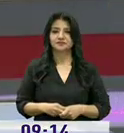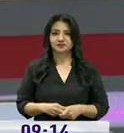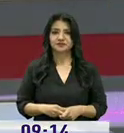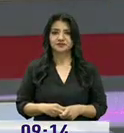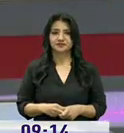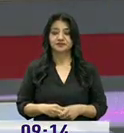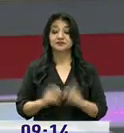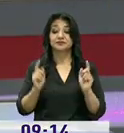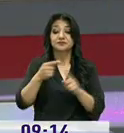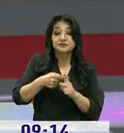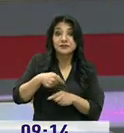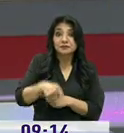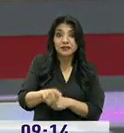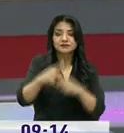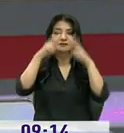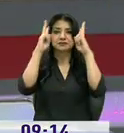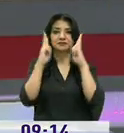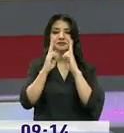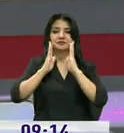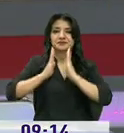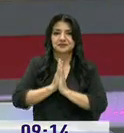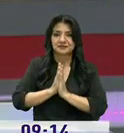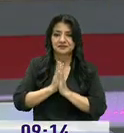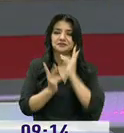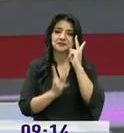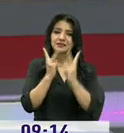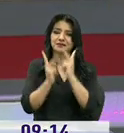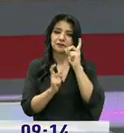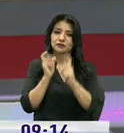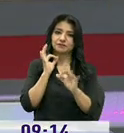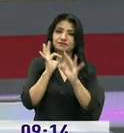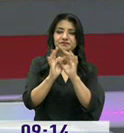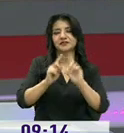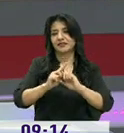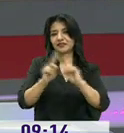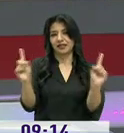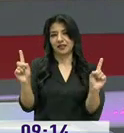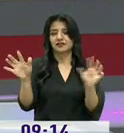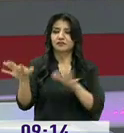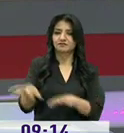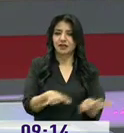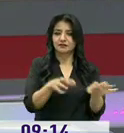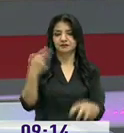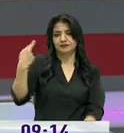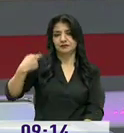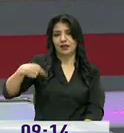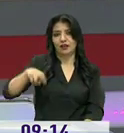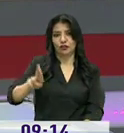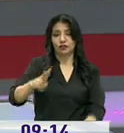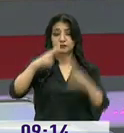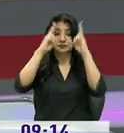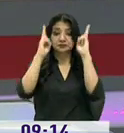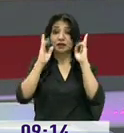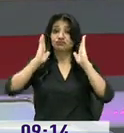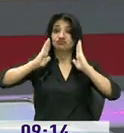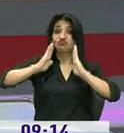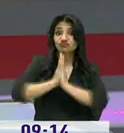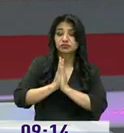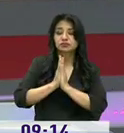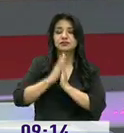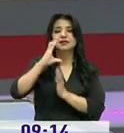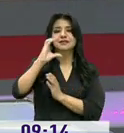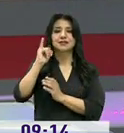Esta vez se festeja a María con la visita de los devotos de diferentes actos religiosos. La sagrada imagen de la Virgen del